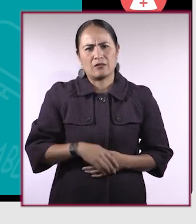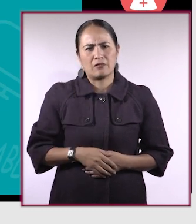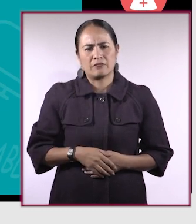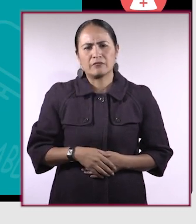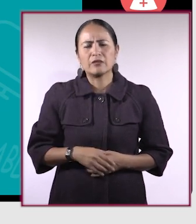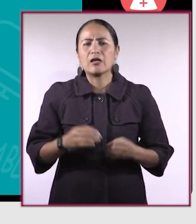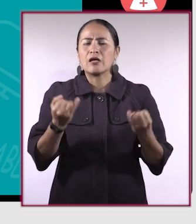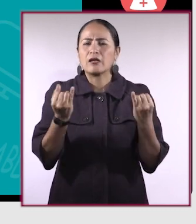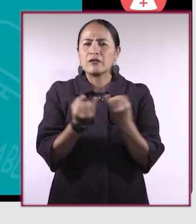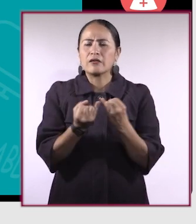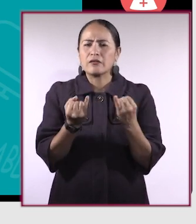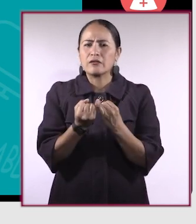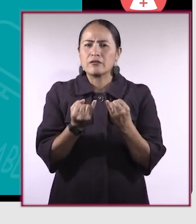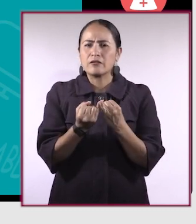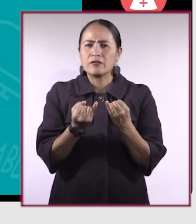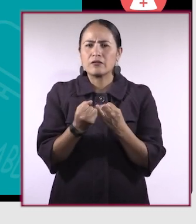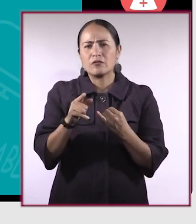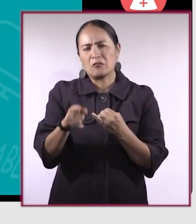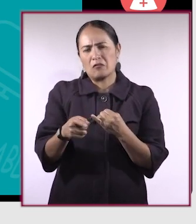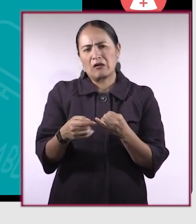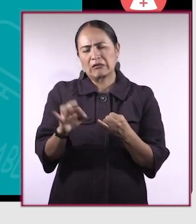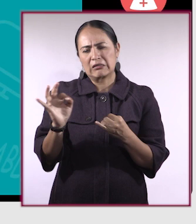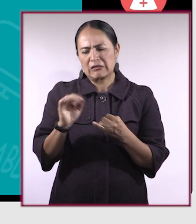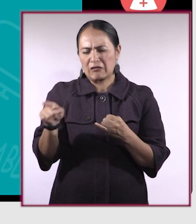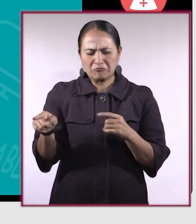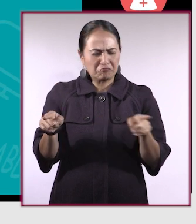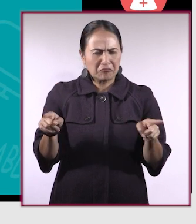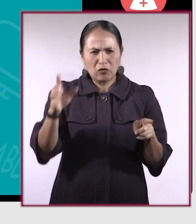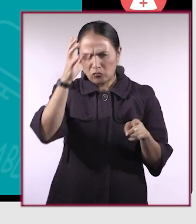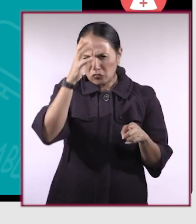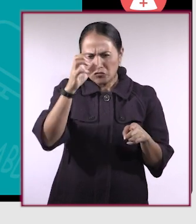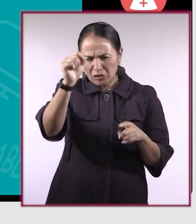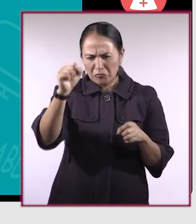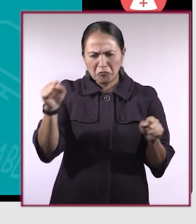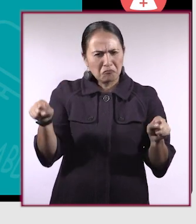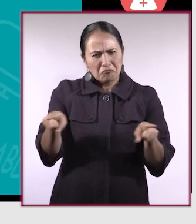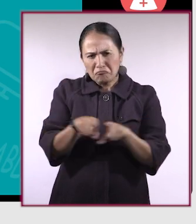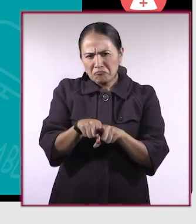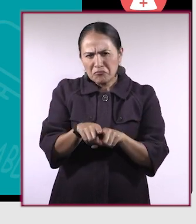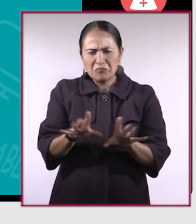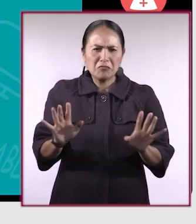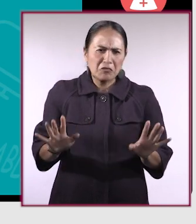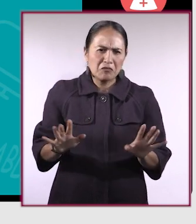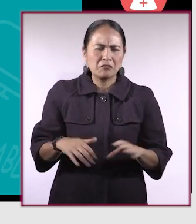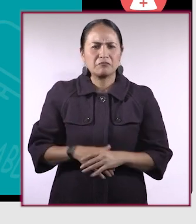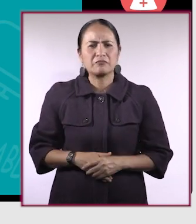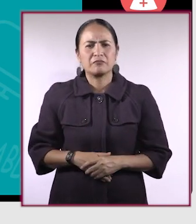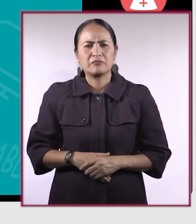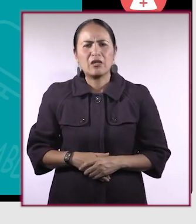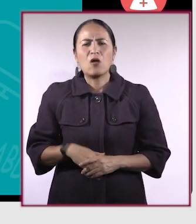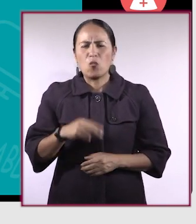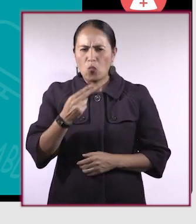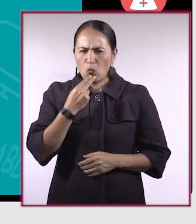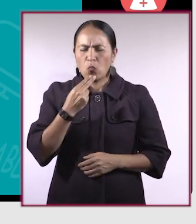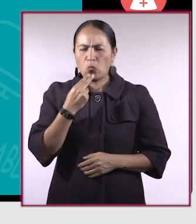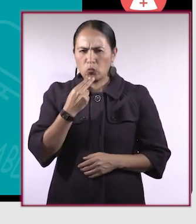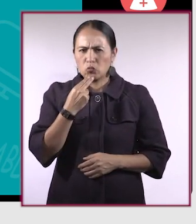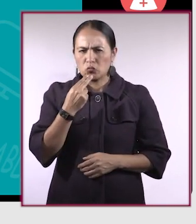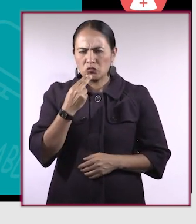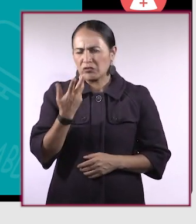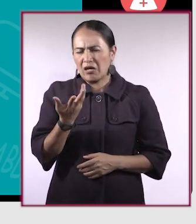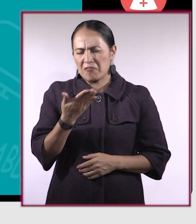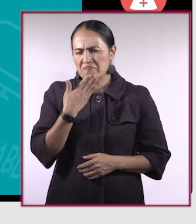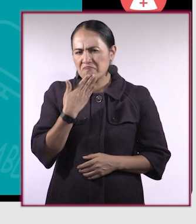palabras, ¿no? Que incluso muchas, como decíamos, son españolizadas, ¿no? Y que pues las